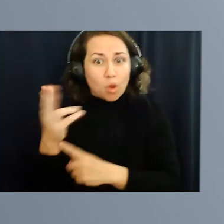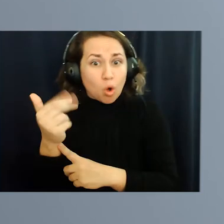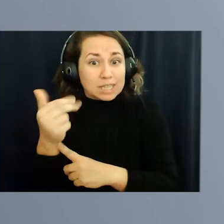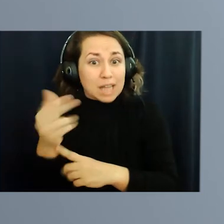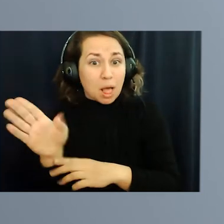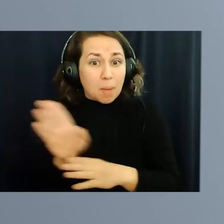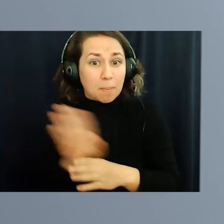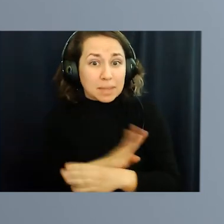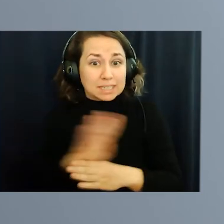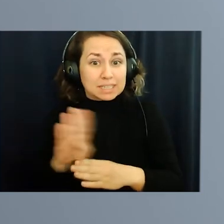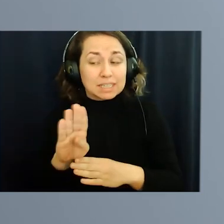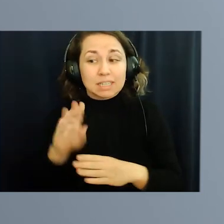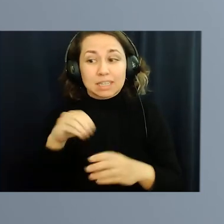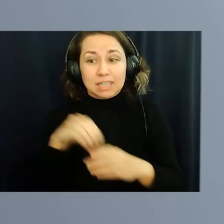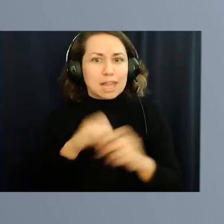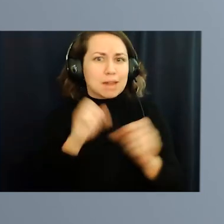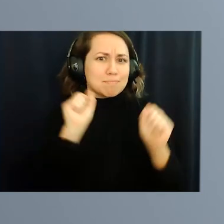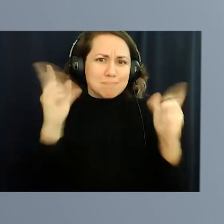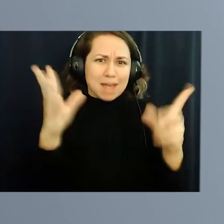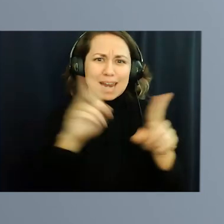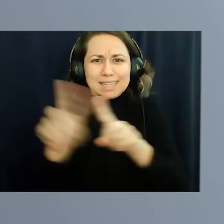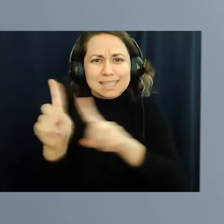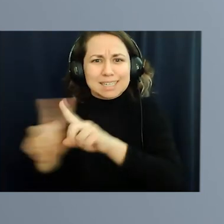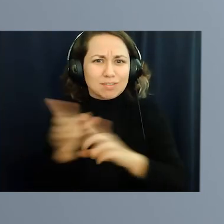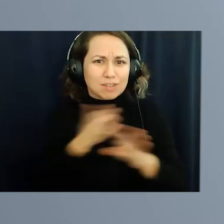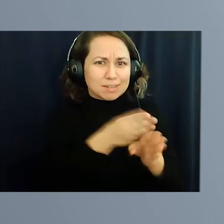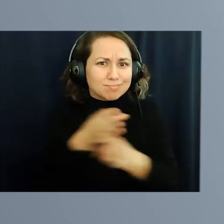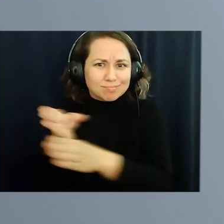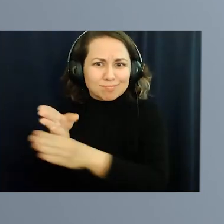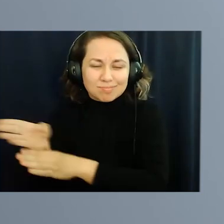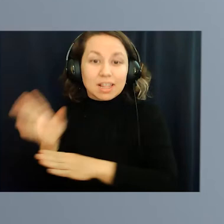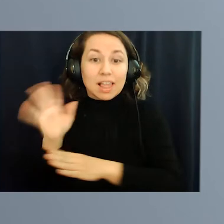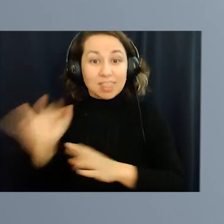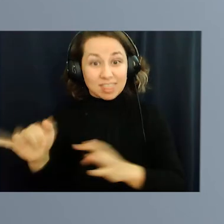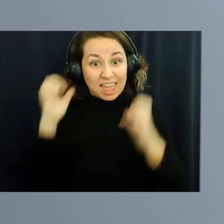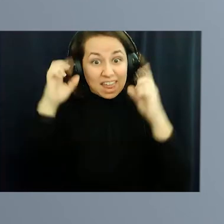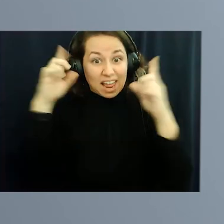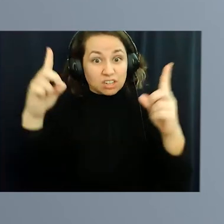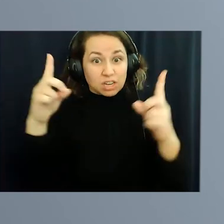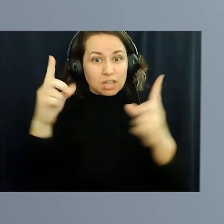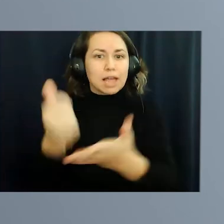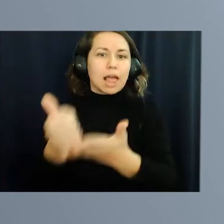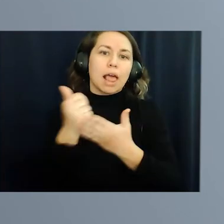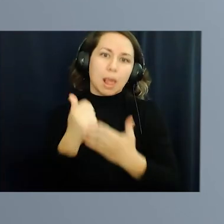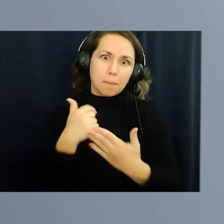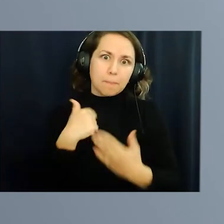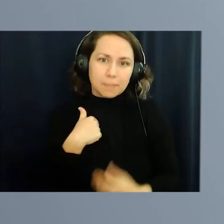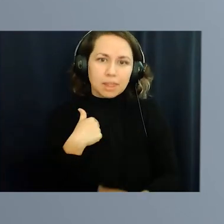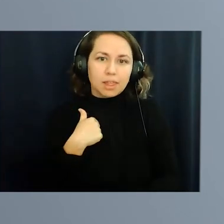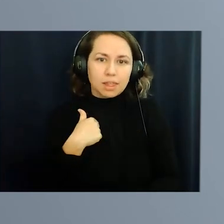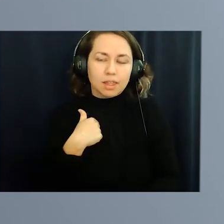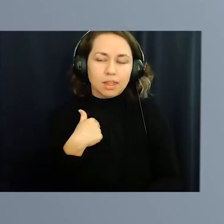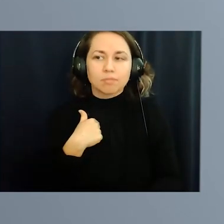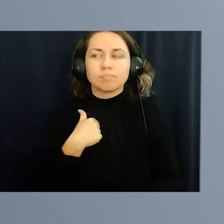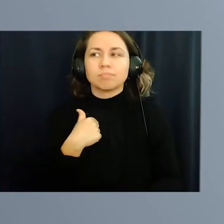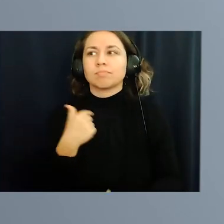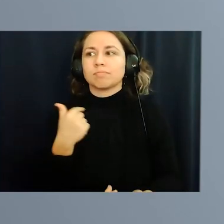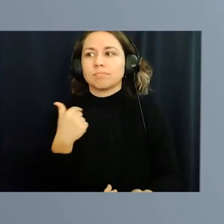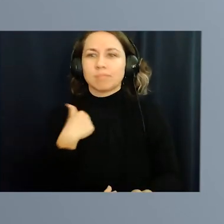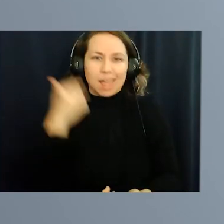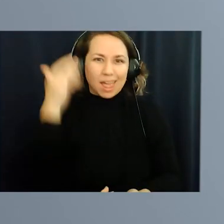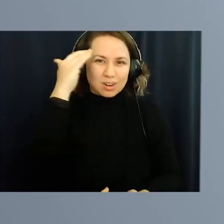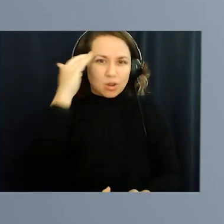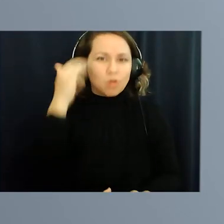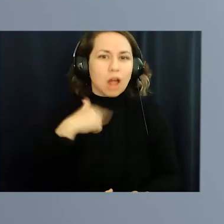educación me ha ayudado a saber que siempre voy a estar bien porque puedo respaldarme en mis estudios y